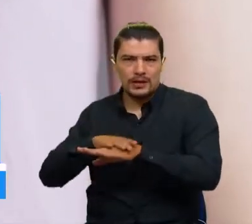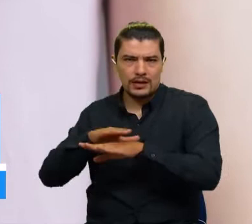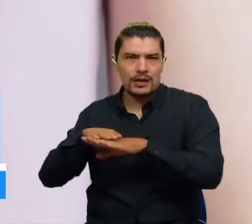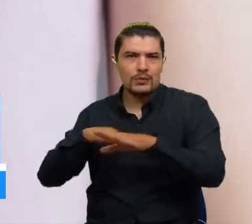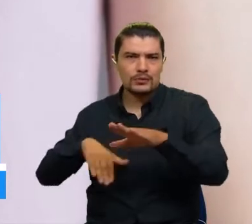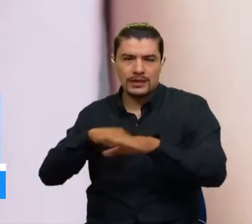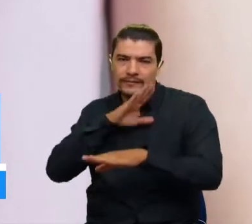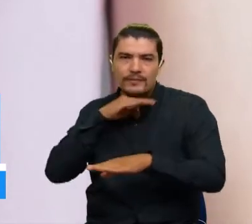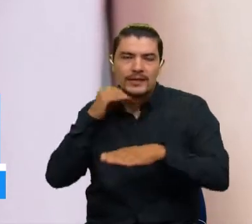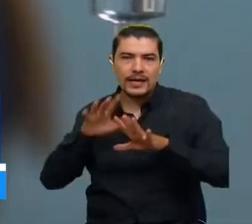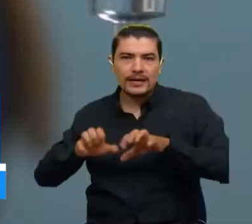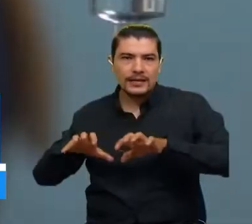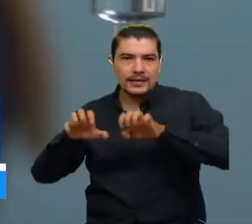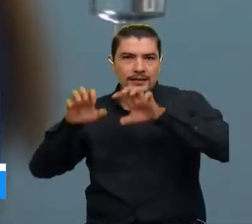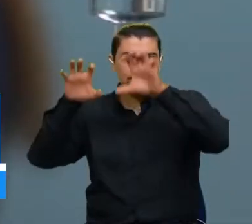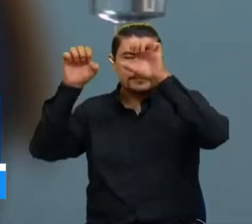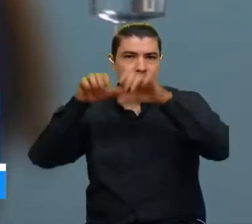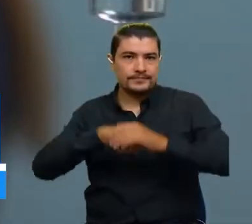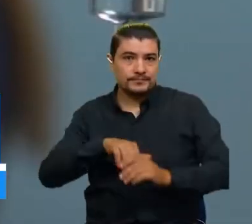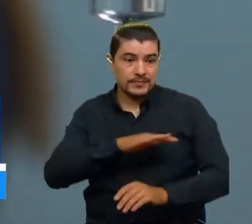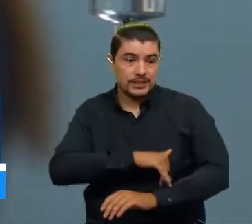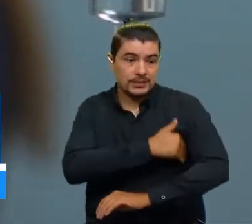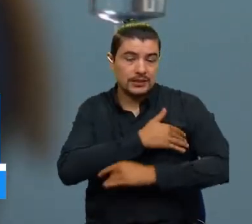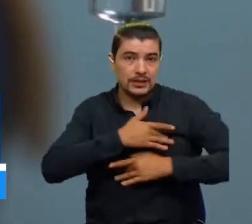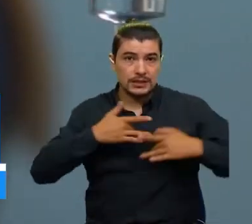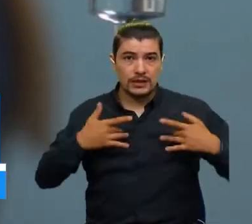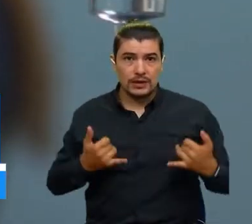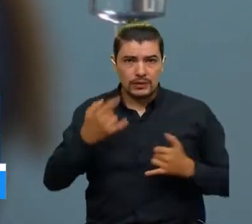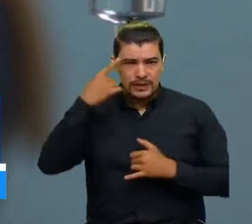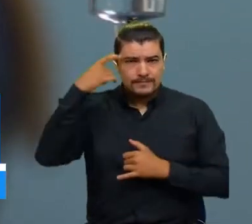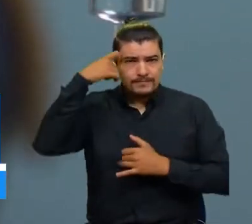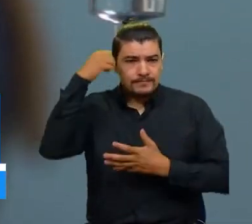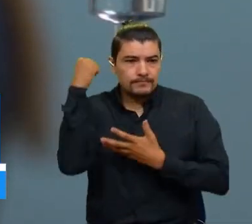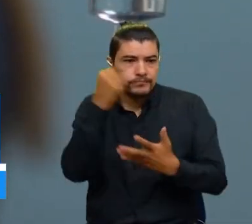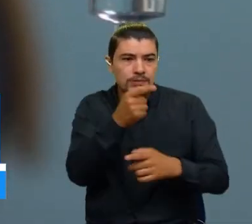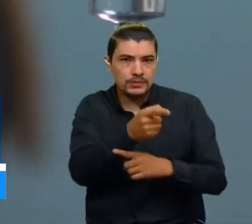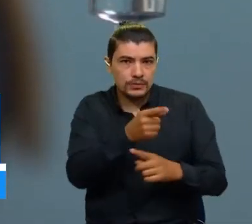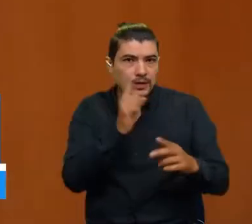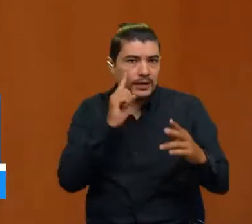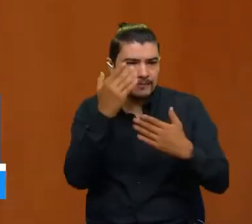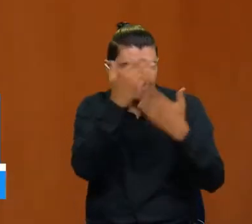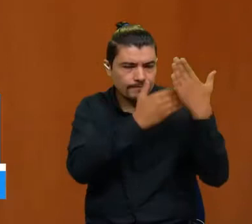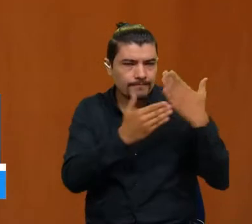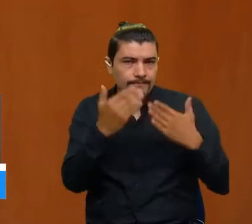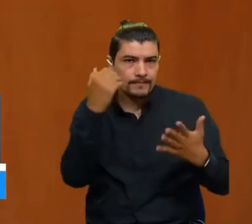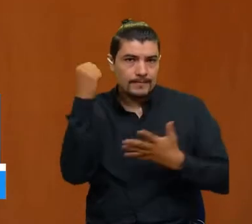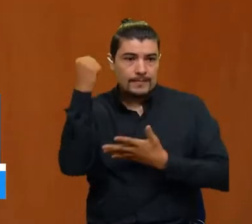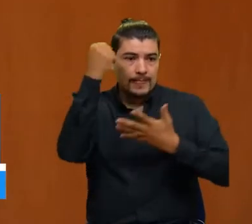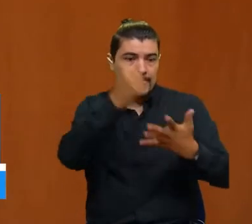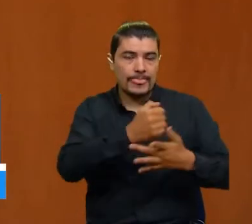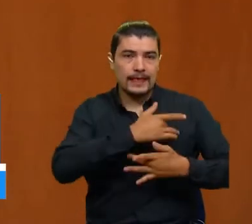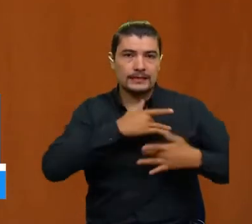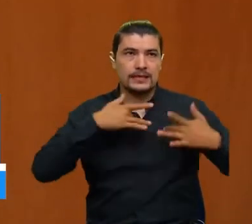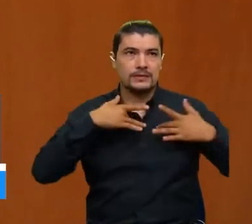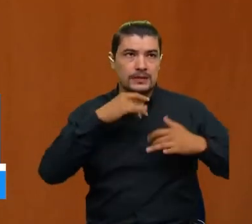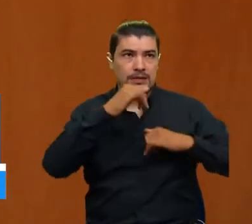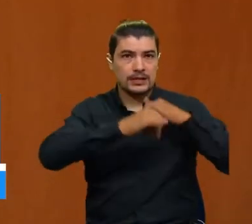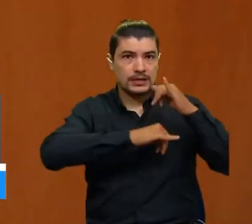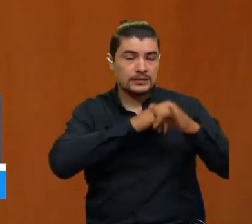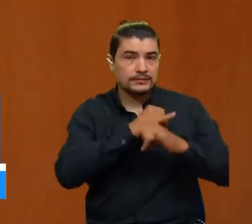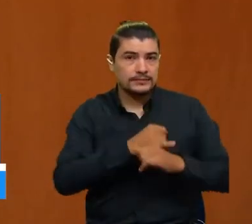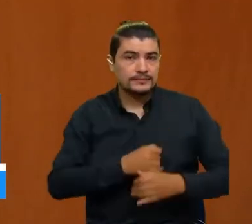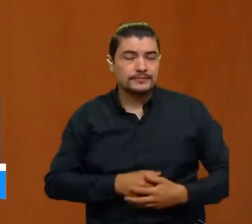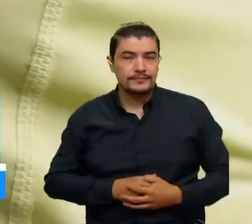investigación es uno de los retos planteados por el Ministerio de Salud. Es necesario invertir en el cáncer desde el Fondo de Inversiones en Salud, de Investigaciones en Salud.